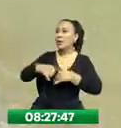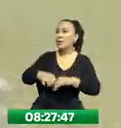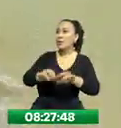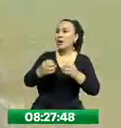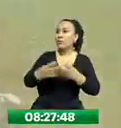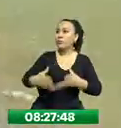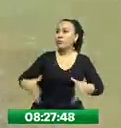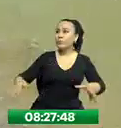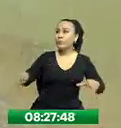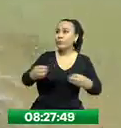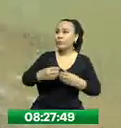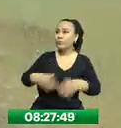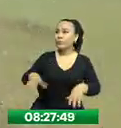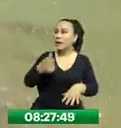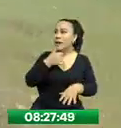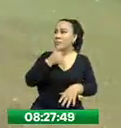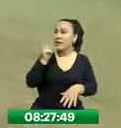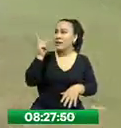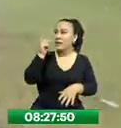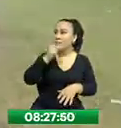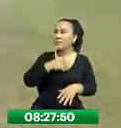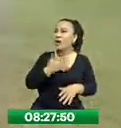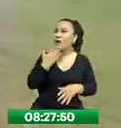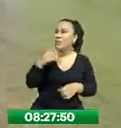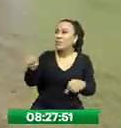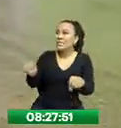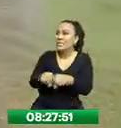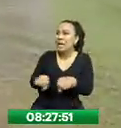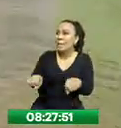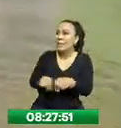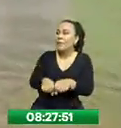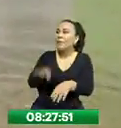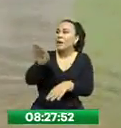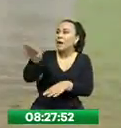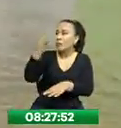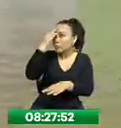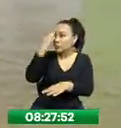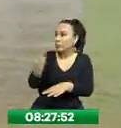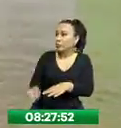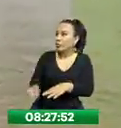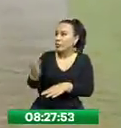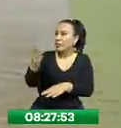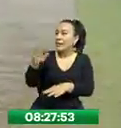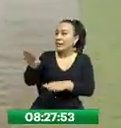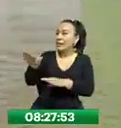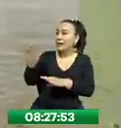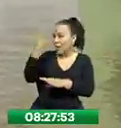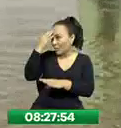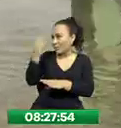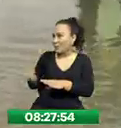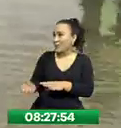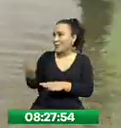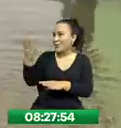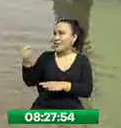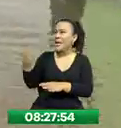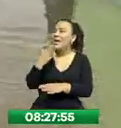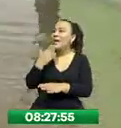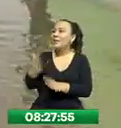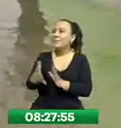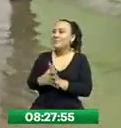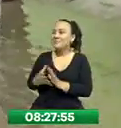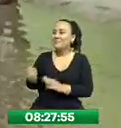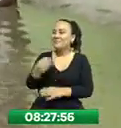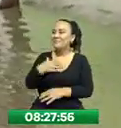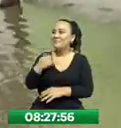desayuno, le tocó mojarse los zapatos. Amiga, buen día. Es bastante incómodo, ¿no?, tener que salir a desayunar y en